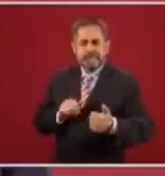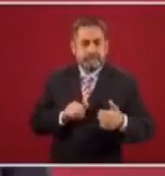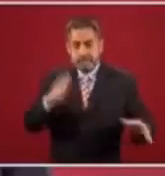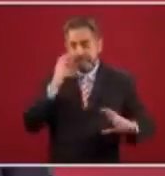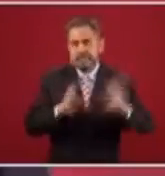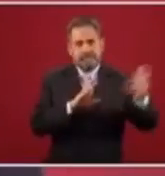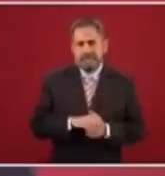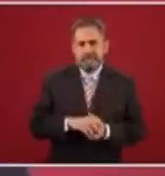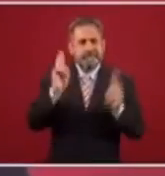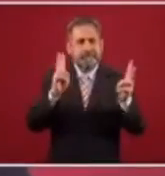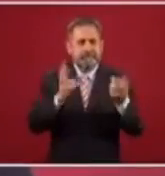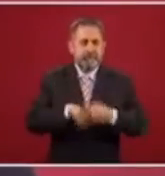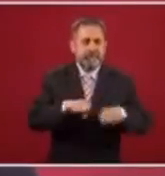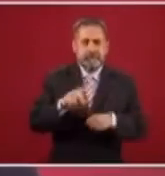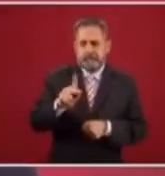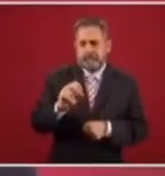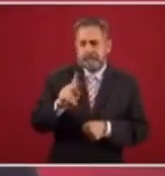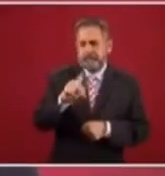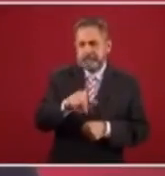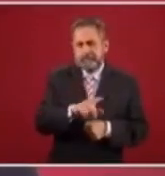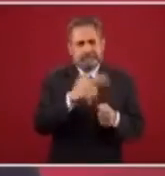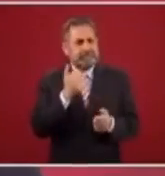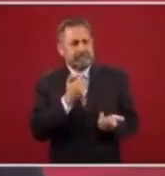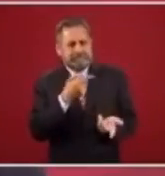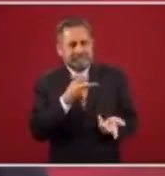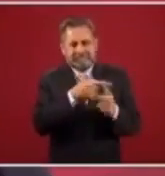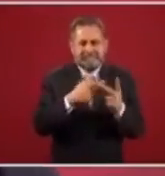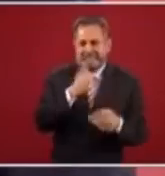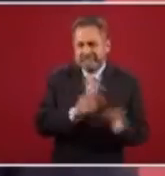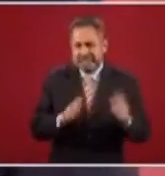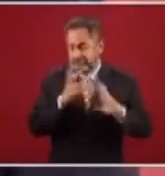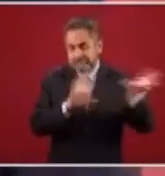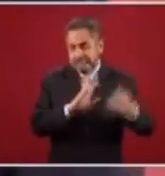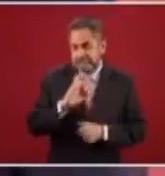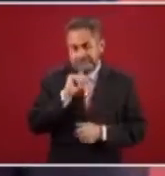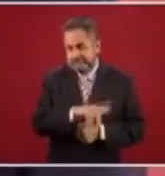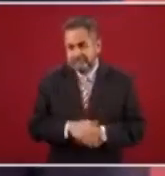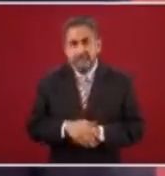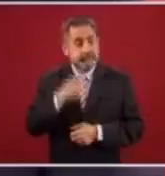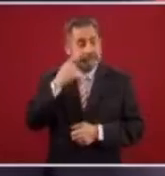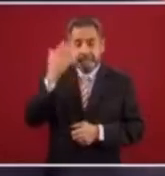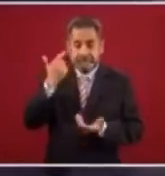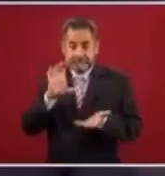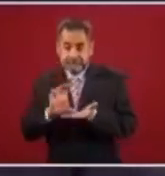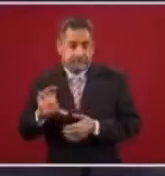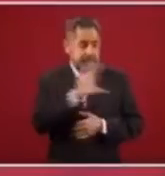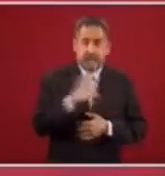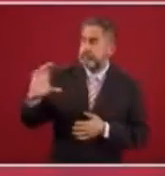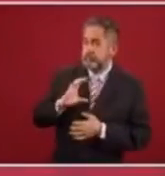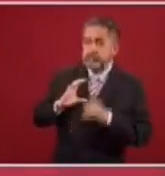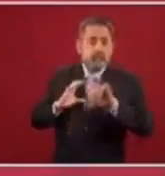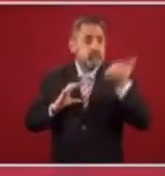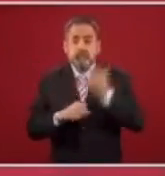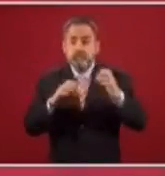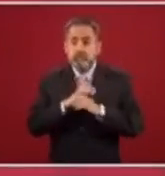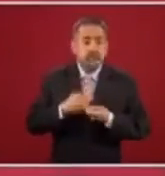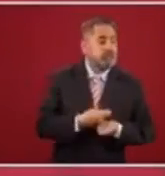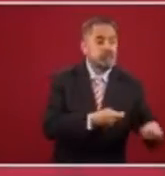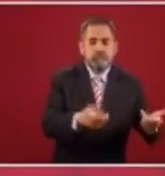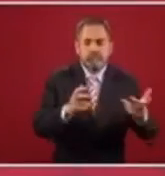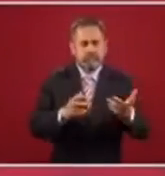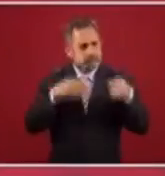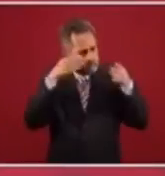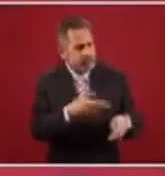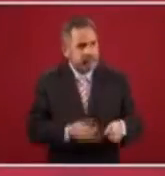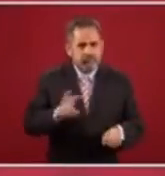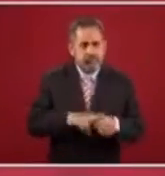el llamado seguro popular, que ni es seguro ni era popular. Un desastre. Se les enviaba dinero y los usaban para otra cosa. Y